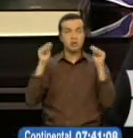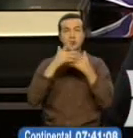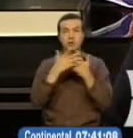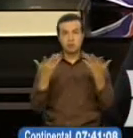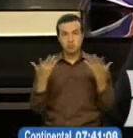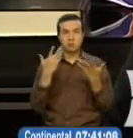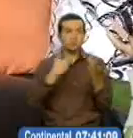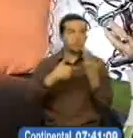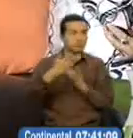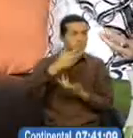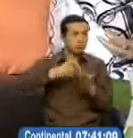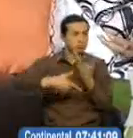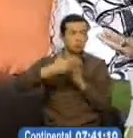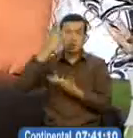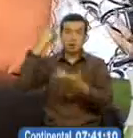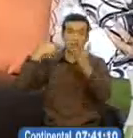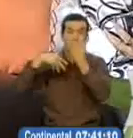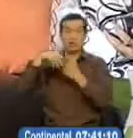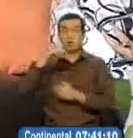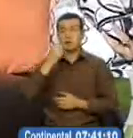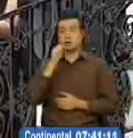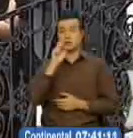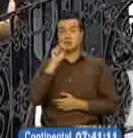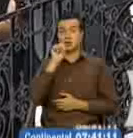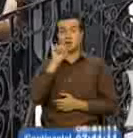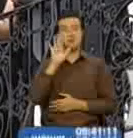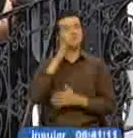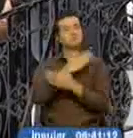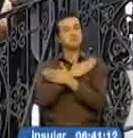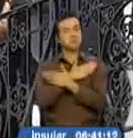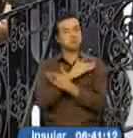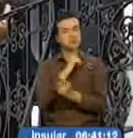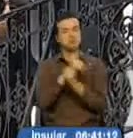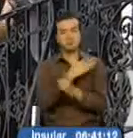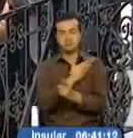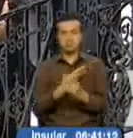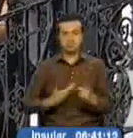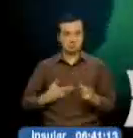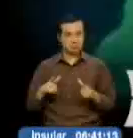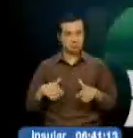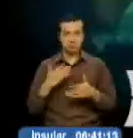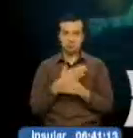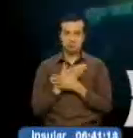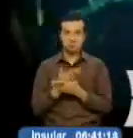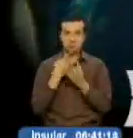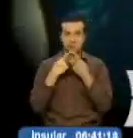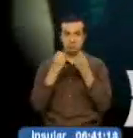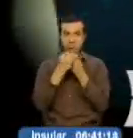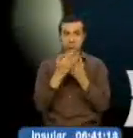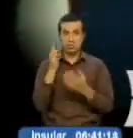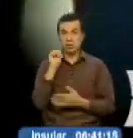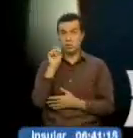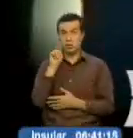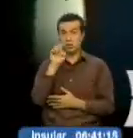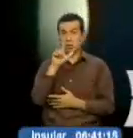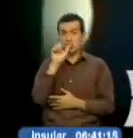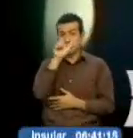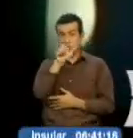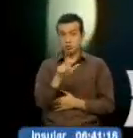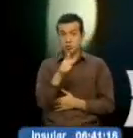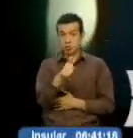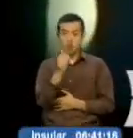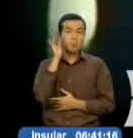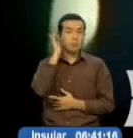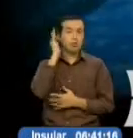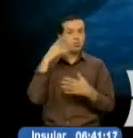se discuta. La historiadora Jenny Londoño aplaude esta iniciativa del presidente Lenín Moreno y asegura que Manuel Espejo es considerada como una